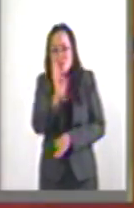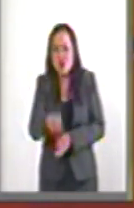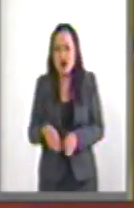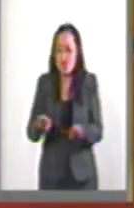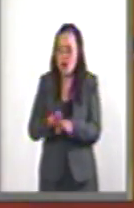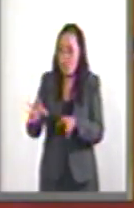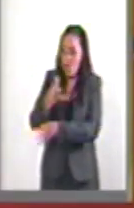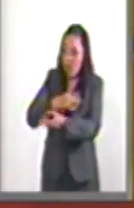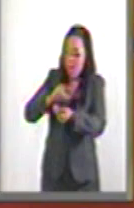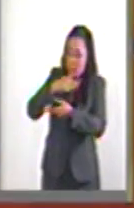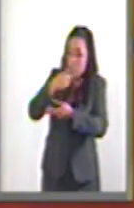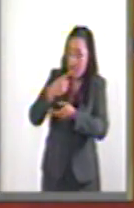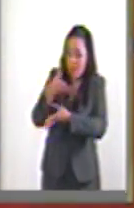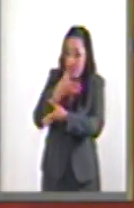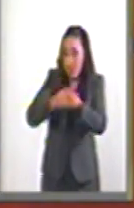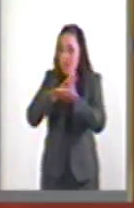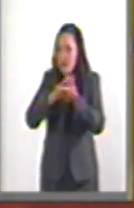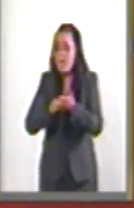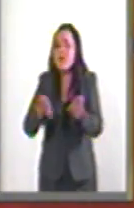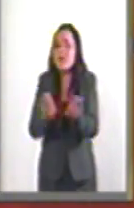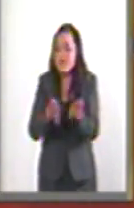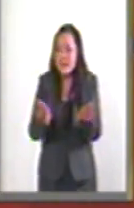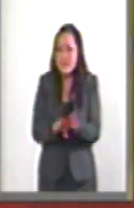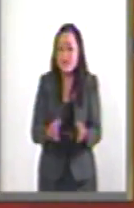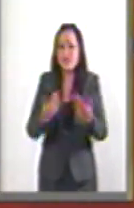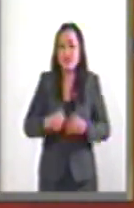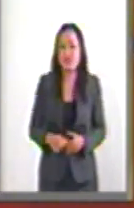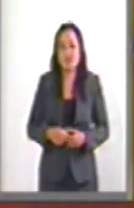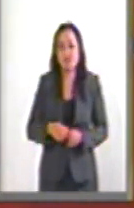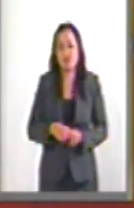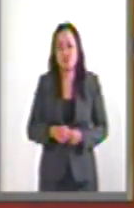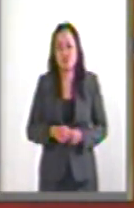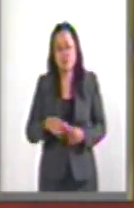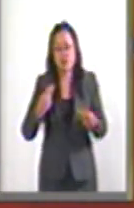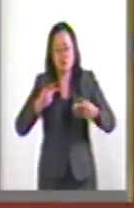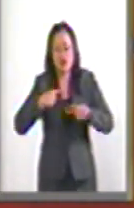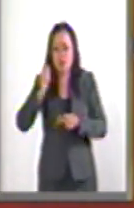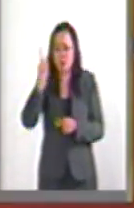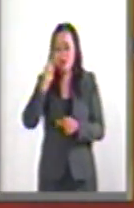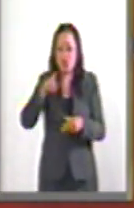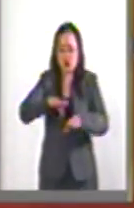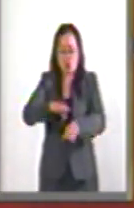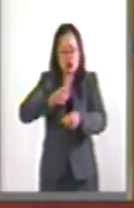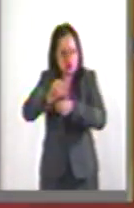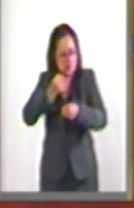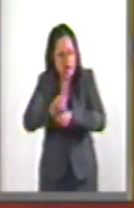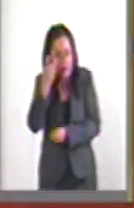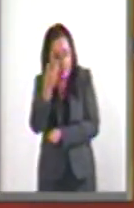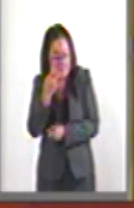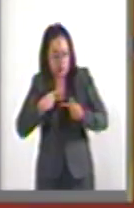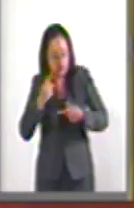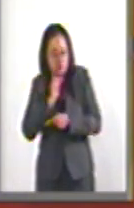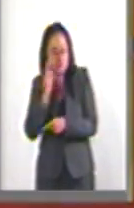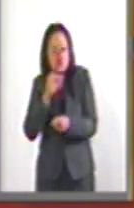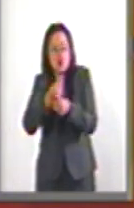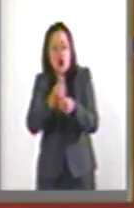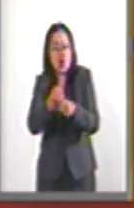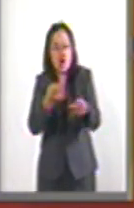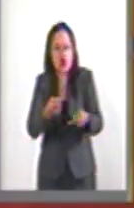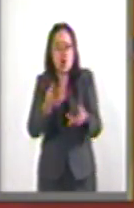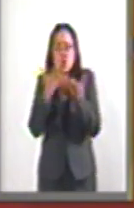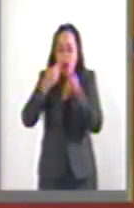puede reparar el daño. Los sádicos expertos en practicar la tortura no dejan